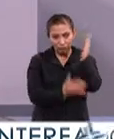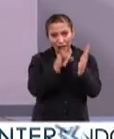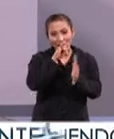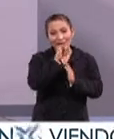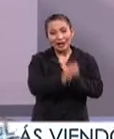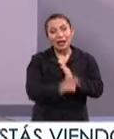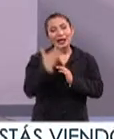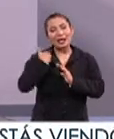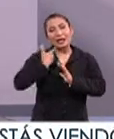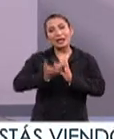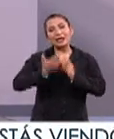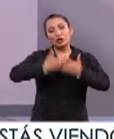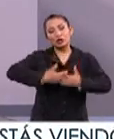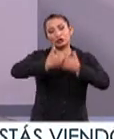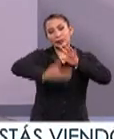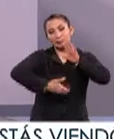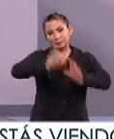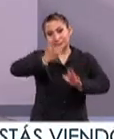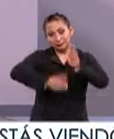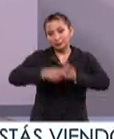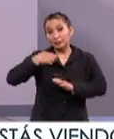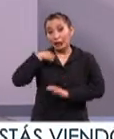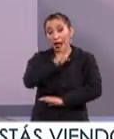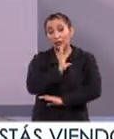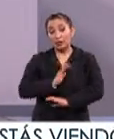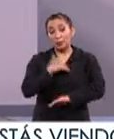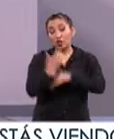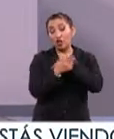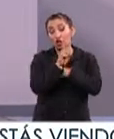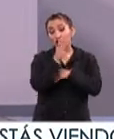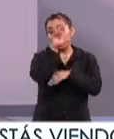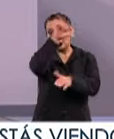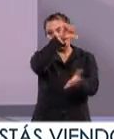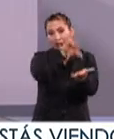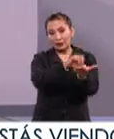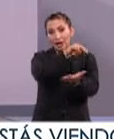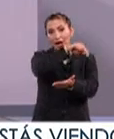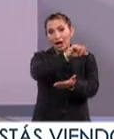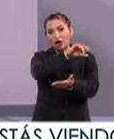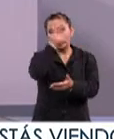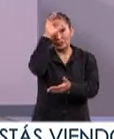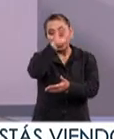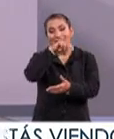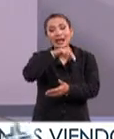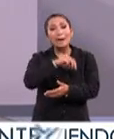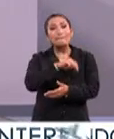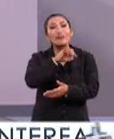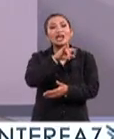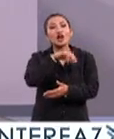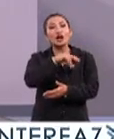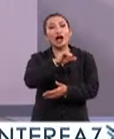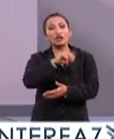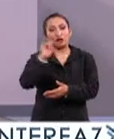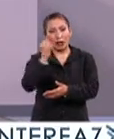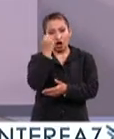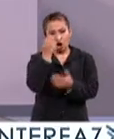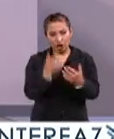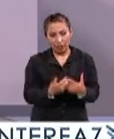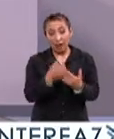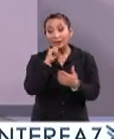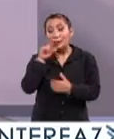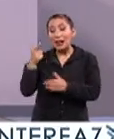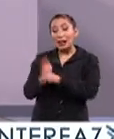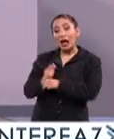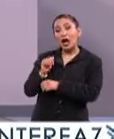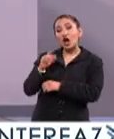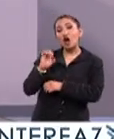Industrias Extractivas y, bueno, candidato a doctor en el Centro de Nanociencias y Micronanotecnologías. Y también por el